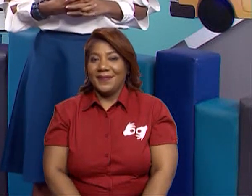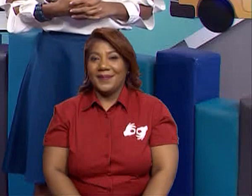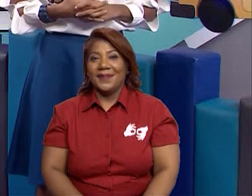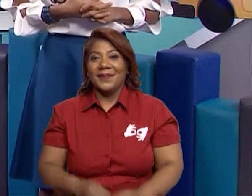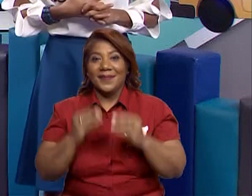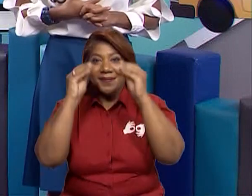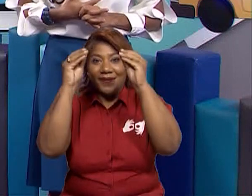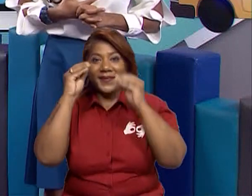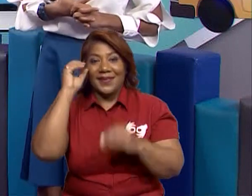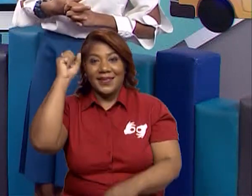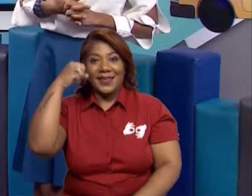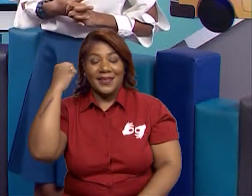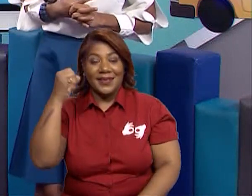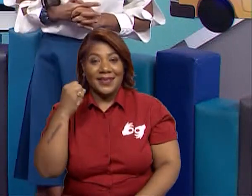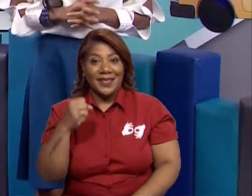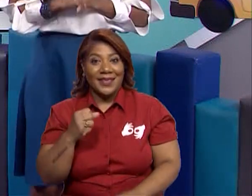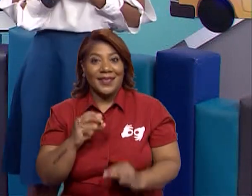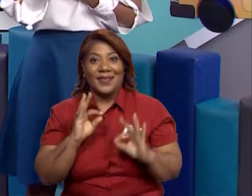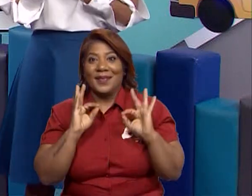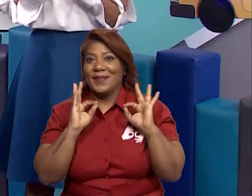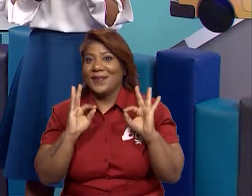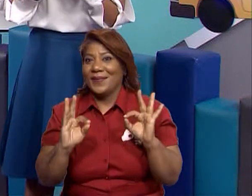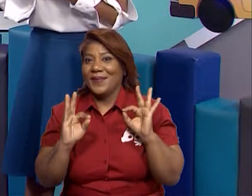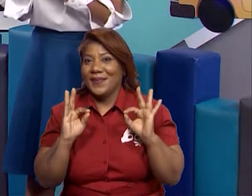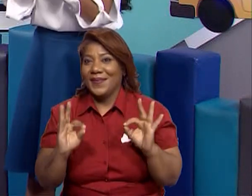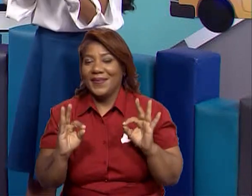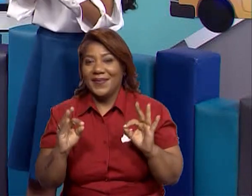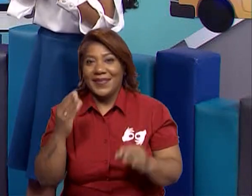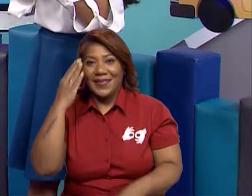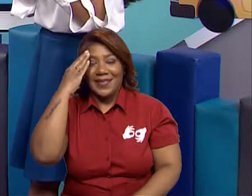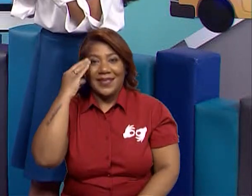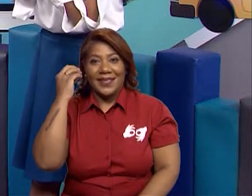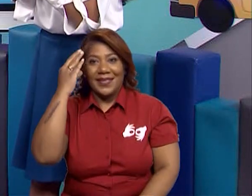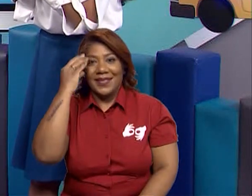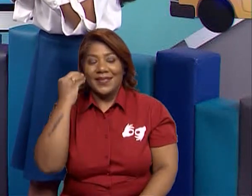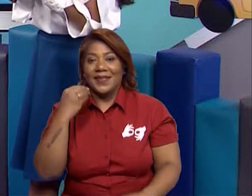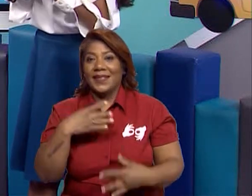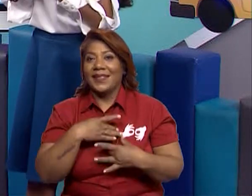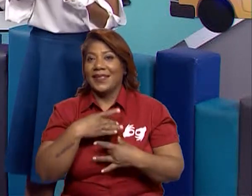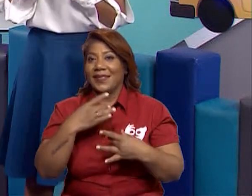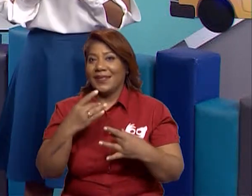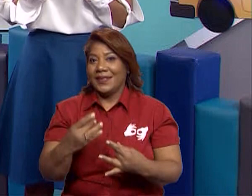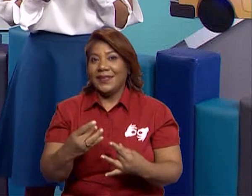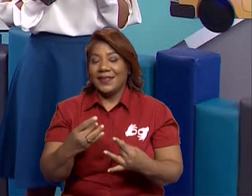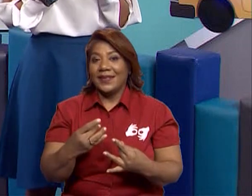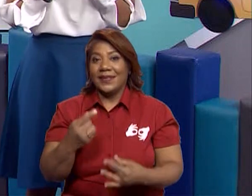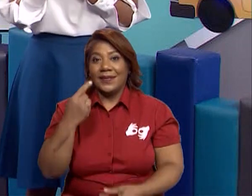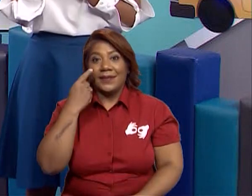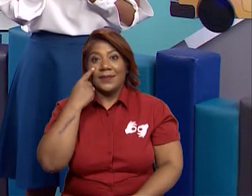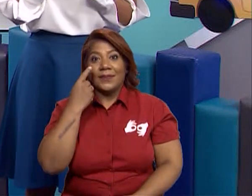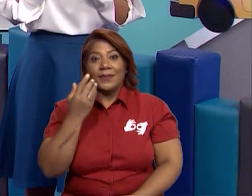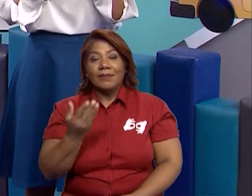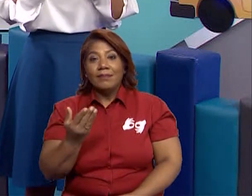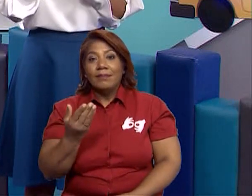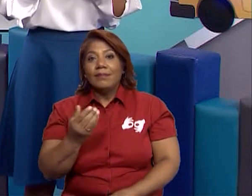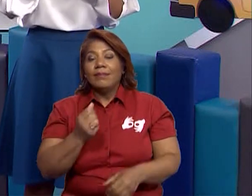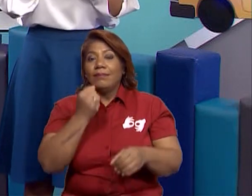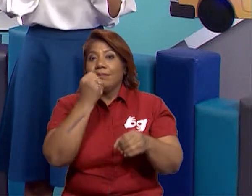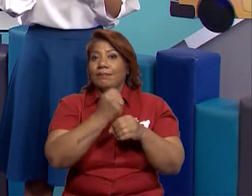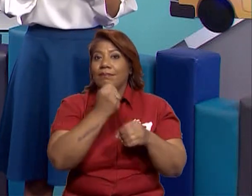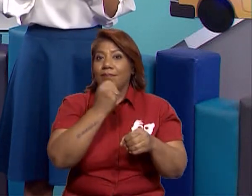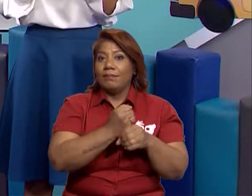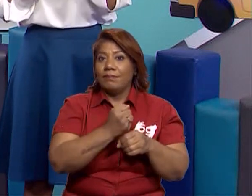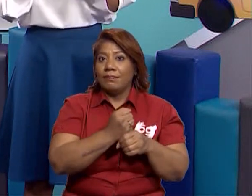Maestra Charlene, excelente experimento. ¿Qué nos puede decir de eso, maestra? Muy interesante, maestro, el ver qué